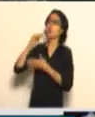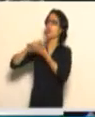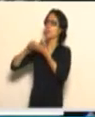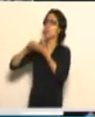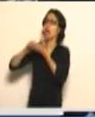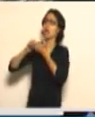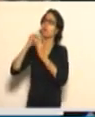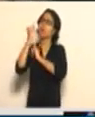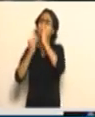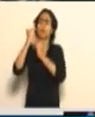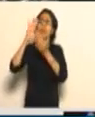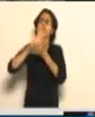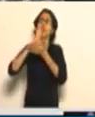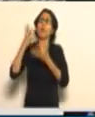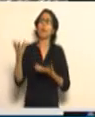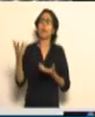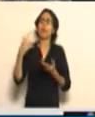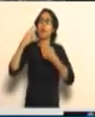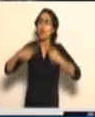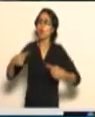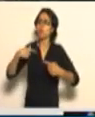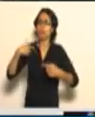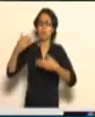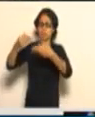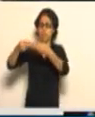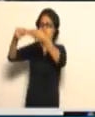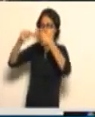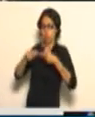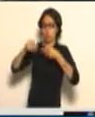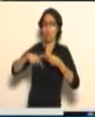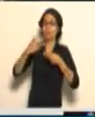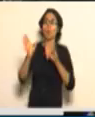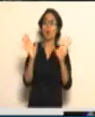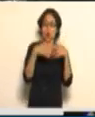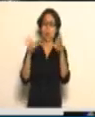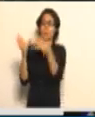privilegio sobre una nota recibida en la comisión bicameral